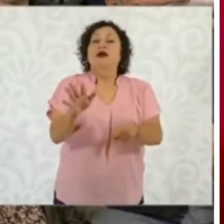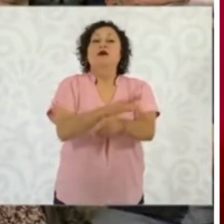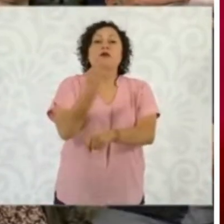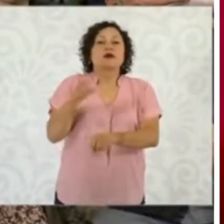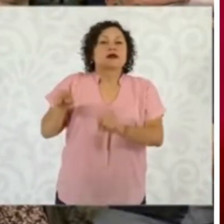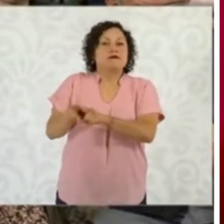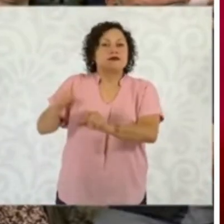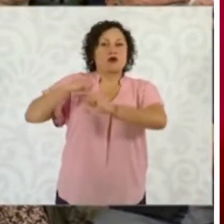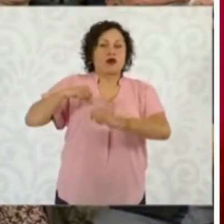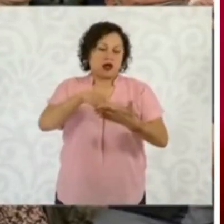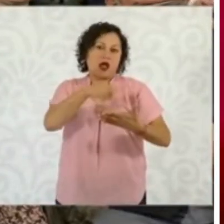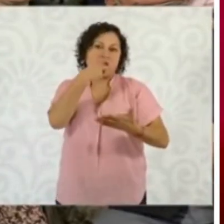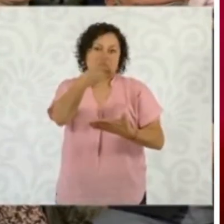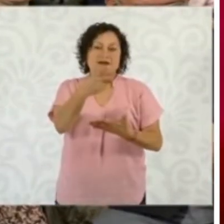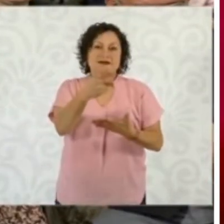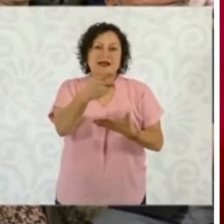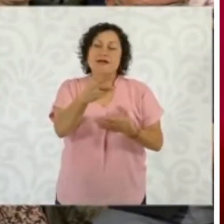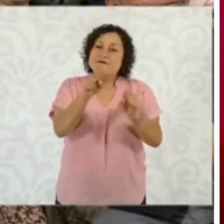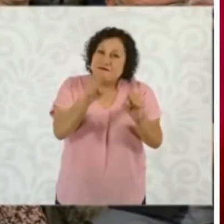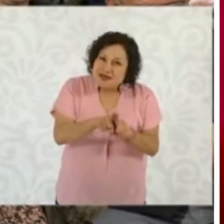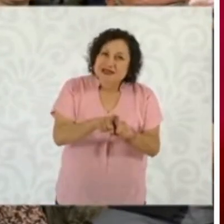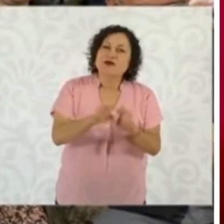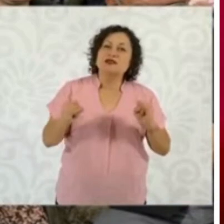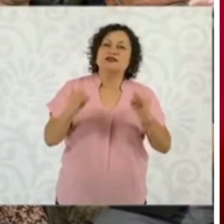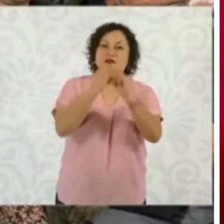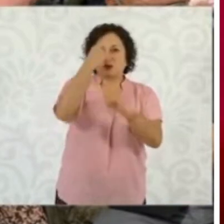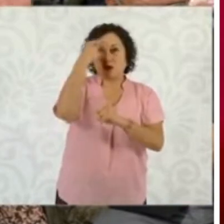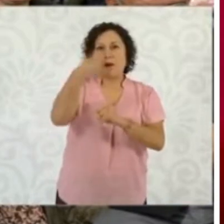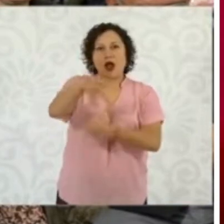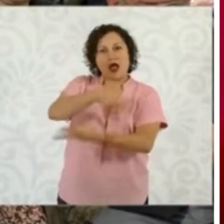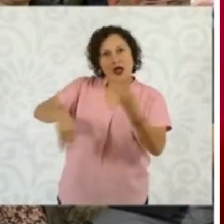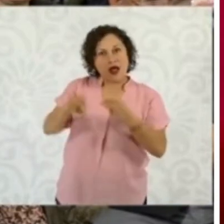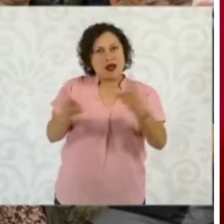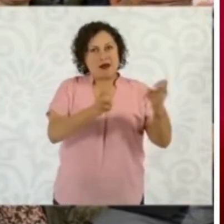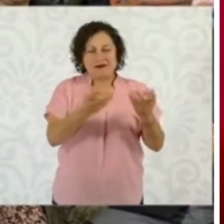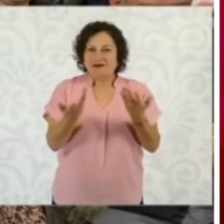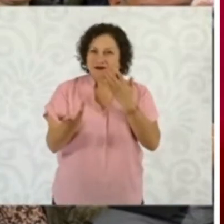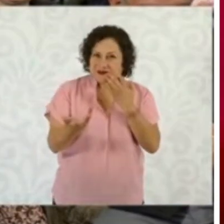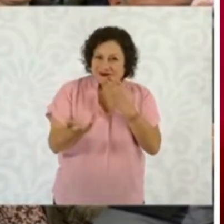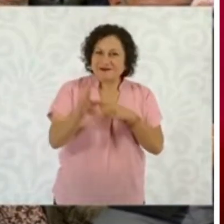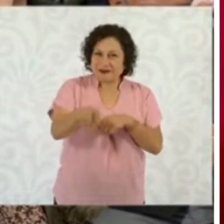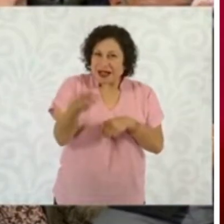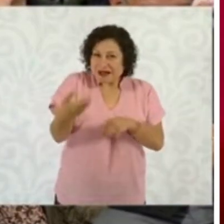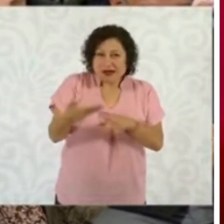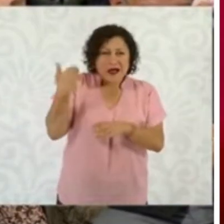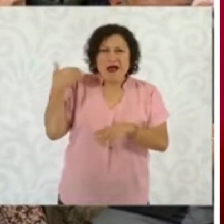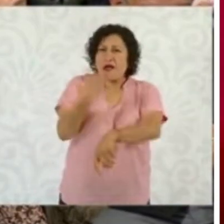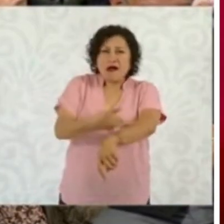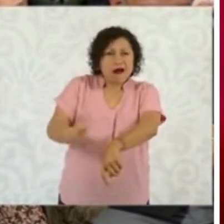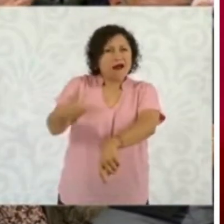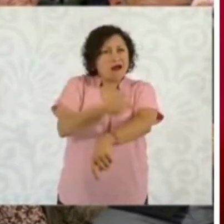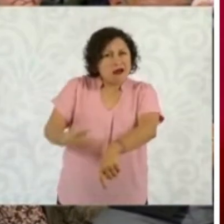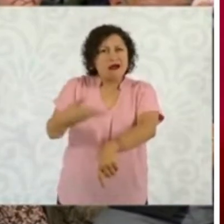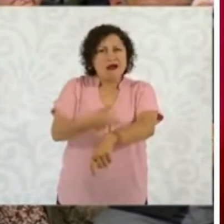este desalojo es el Instituto para Devolver al Pueblo lo Robado, precisamente por este proceso que ya viene de años atrás, y que el SAT, por los